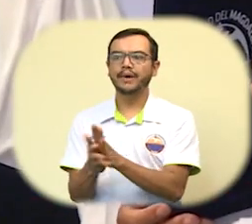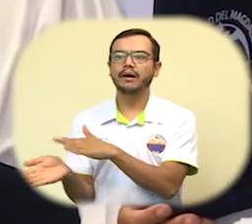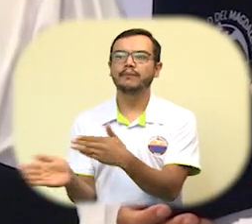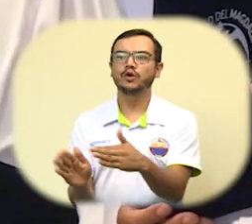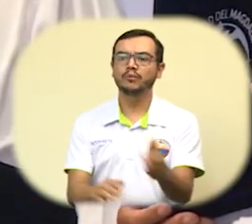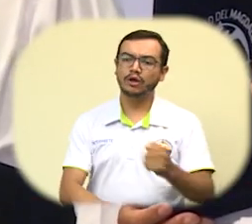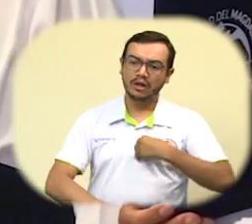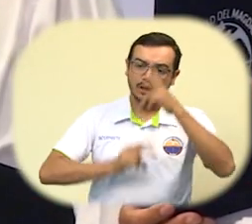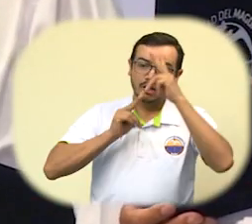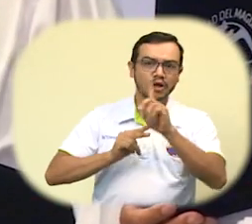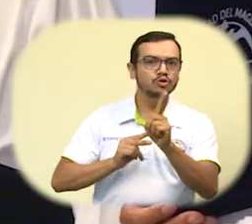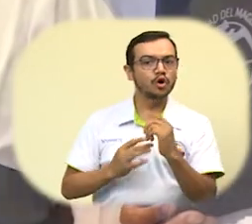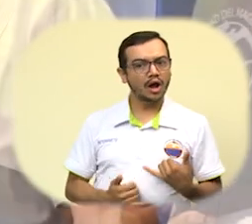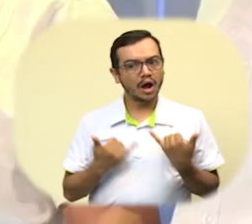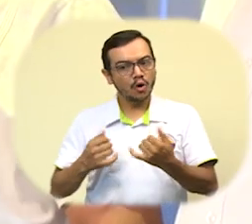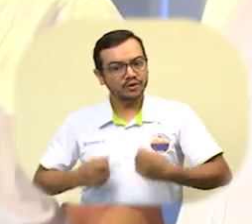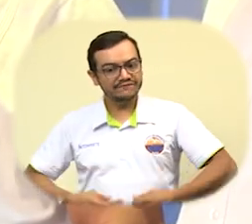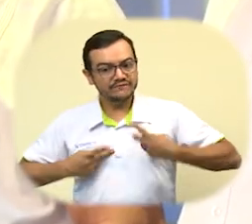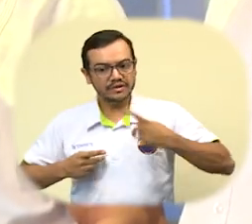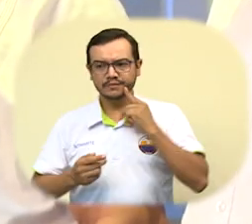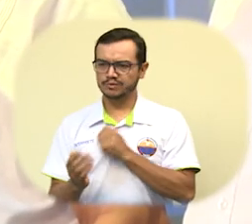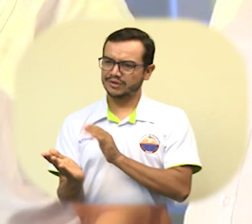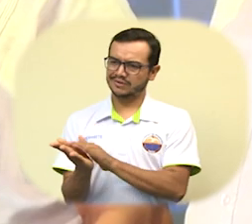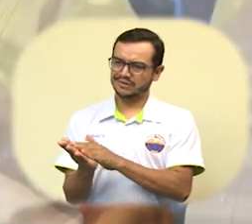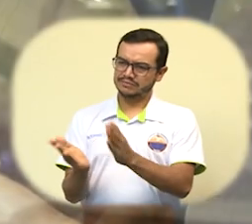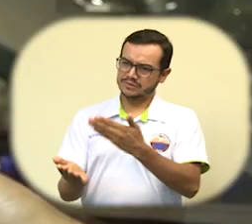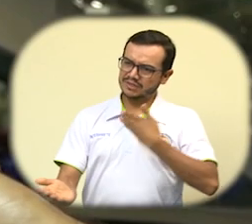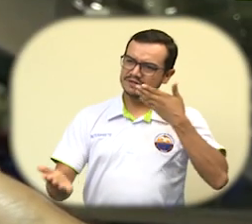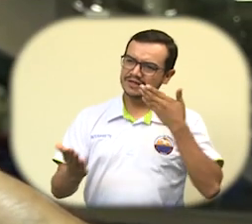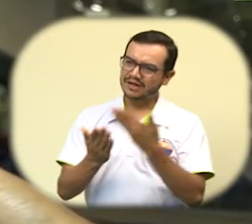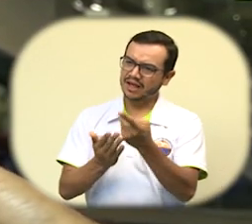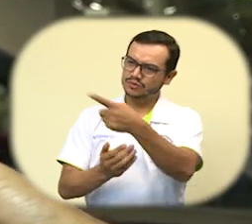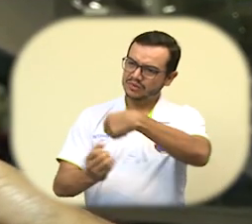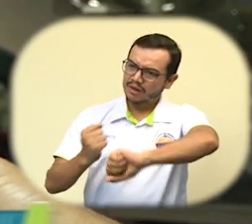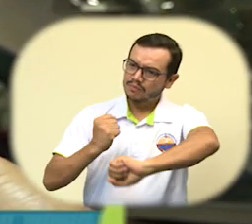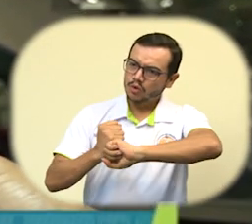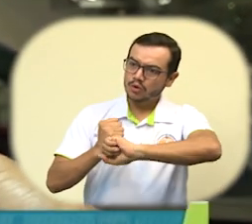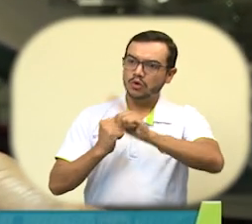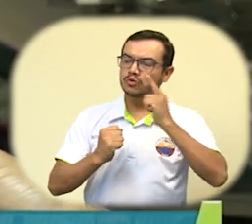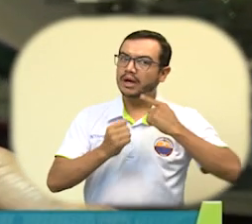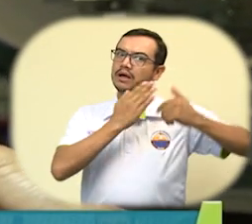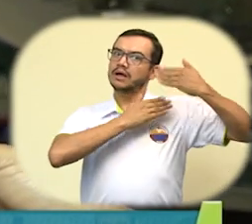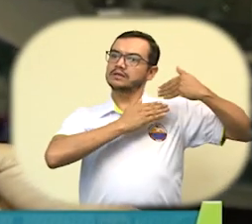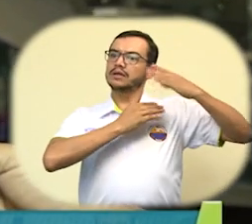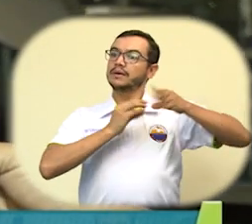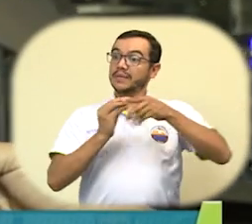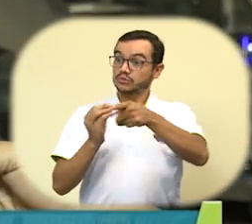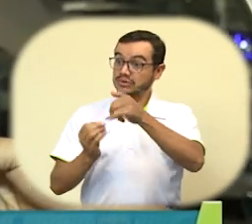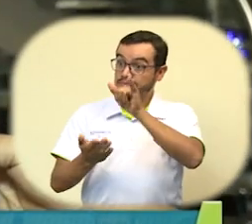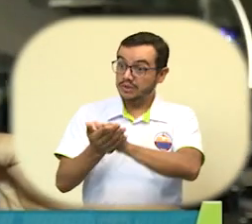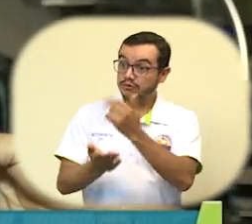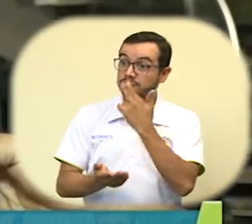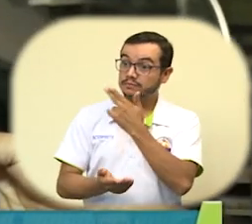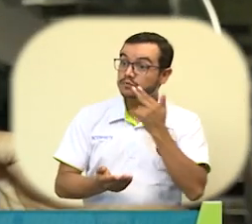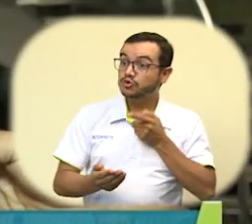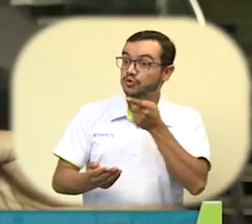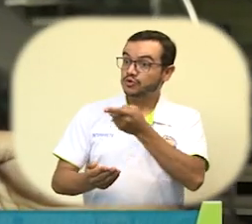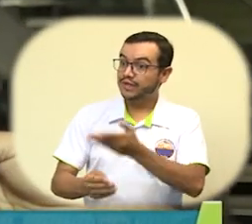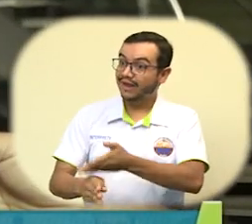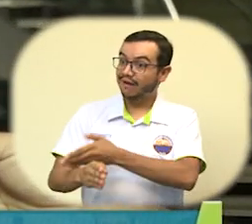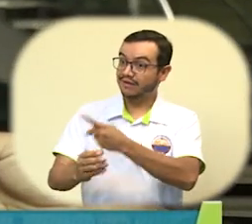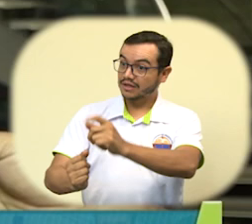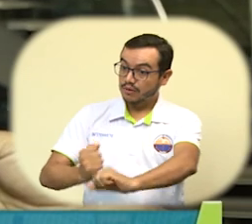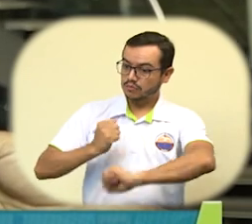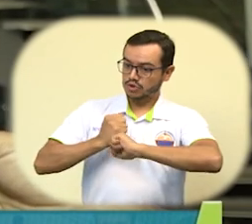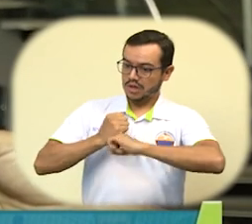entender o de oír de las generaciones presentes, que estamos agradecidos con las generaciones pasadas, pero además que asumimos el compromiso de, así como ellos